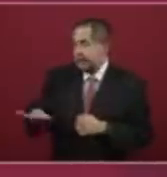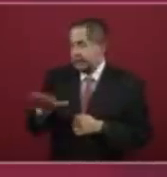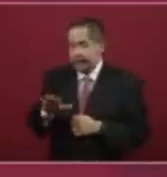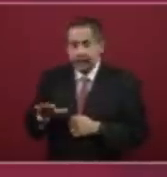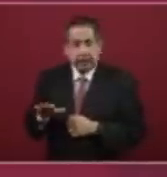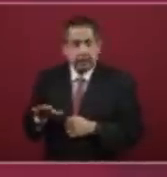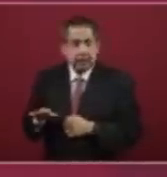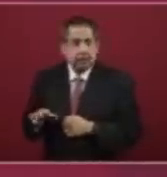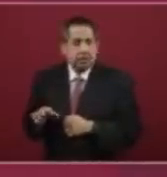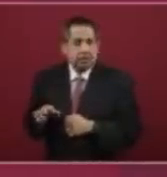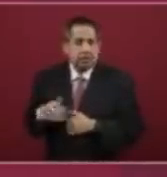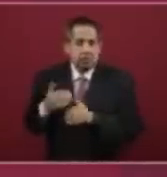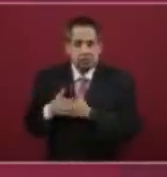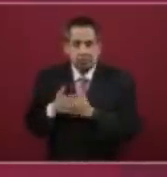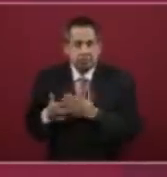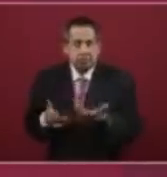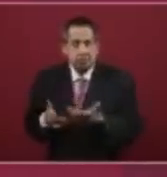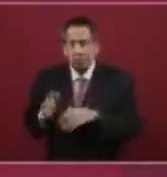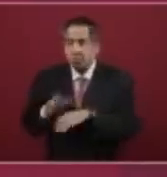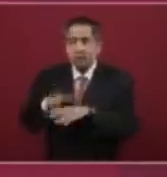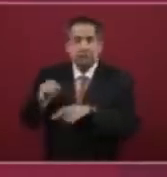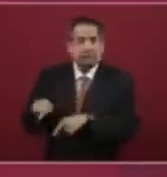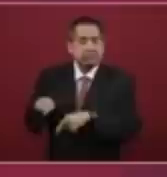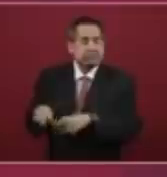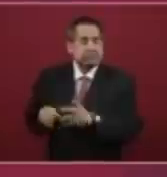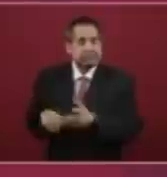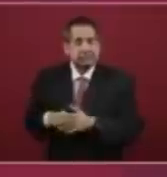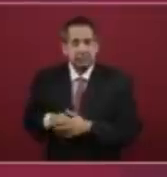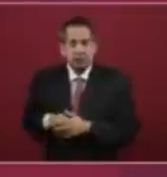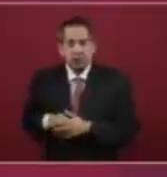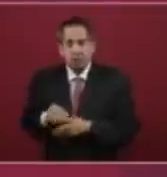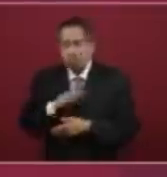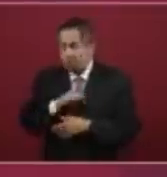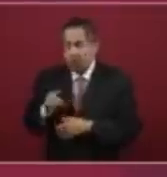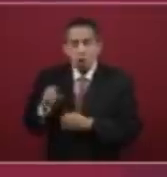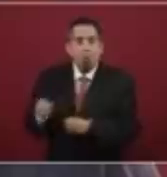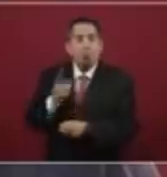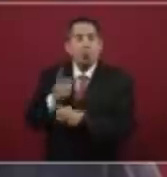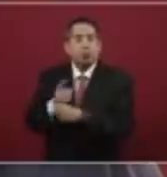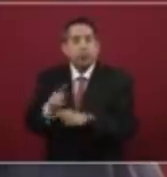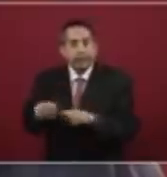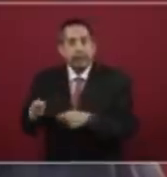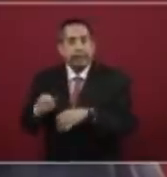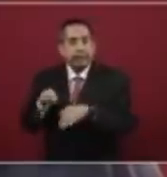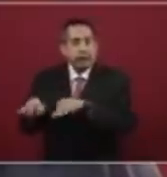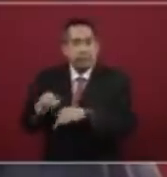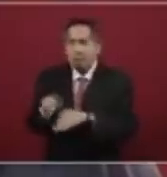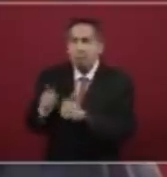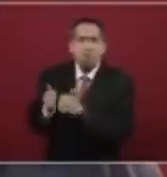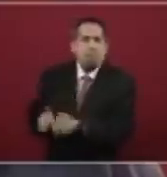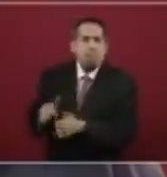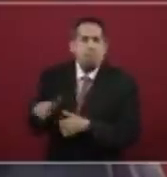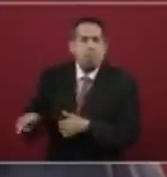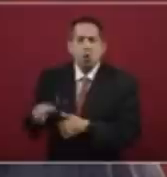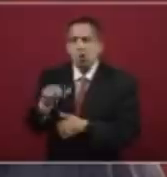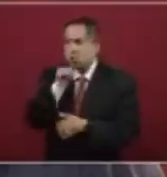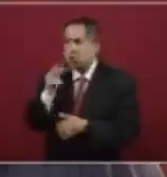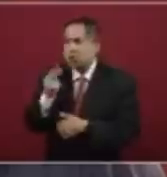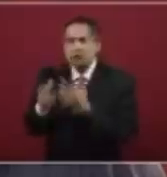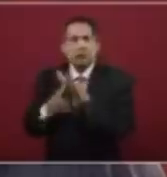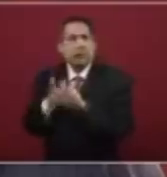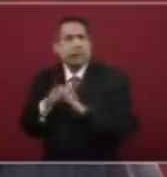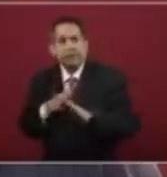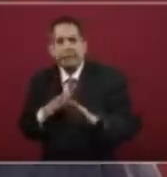haber más posibilidades de trabajo, de empleos en el sureste de nuestro